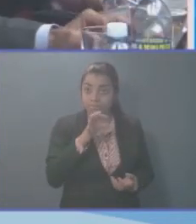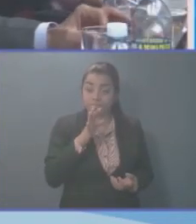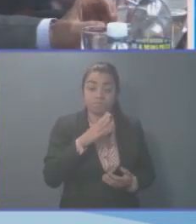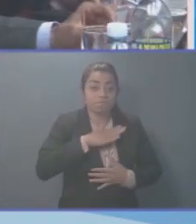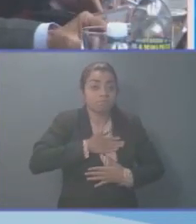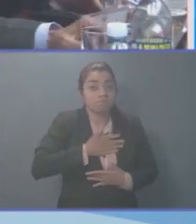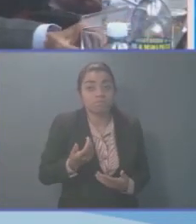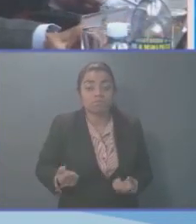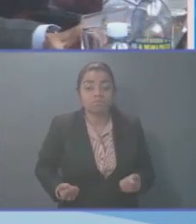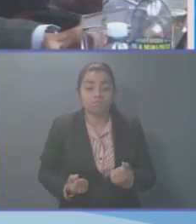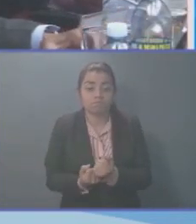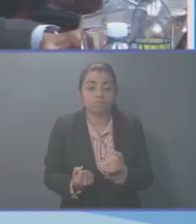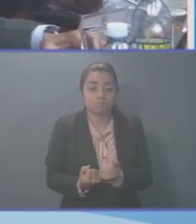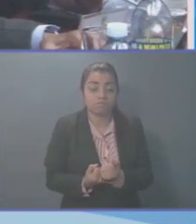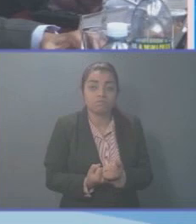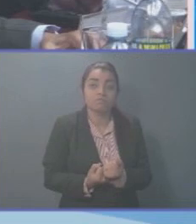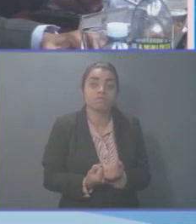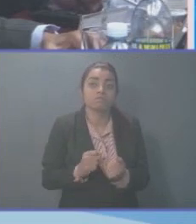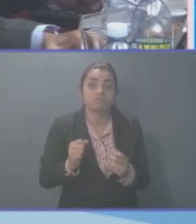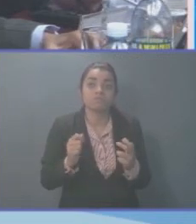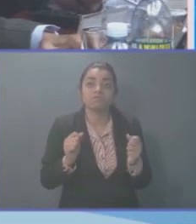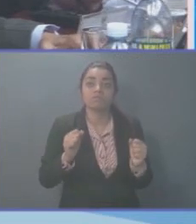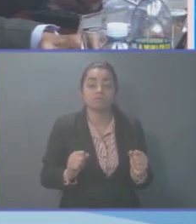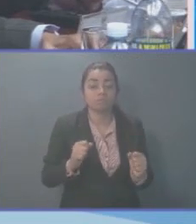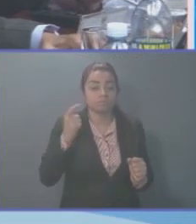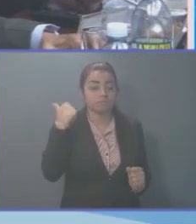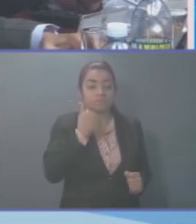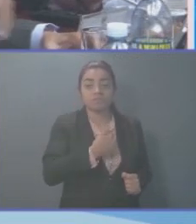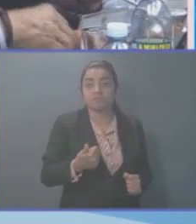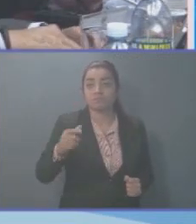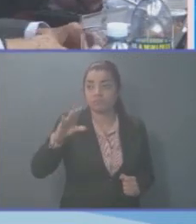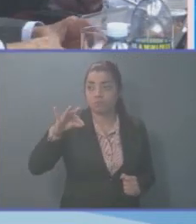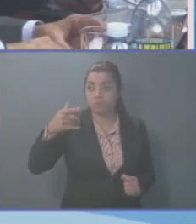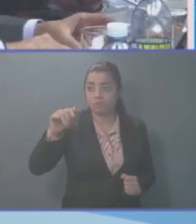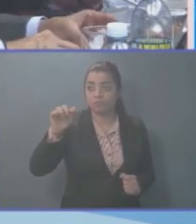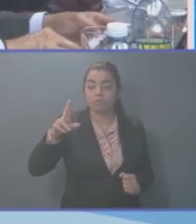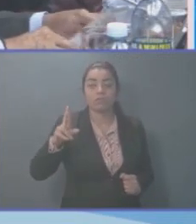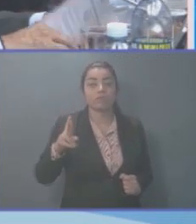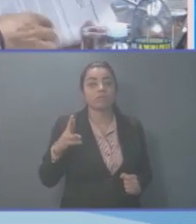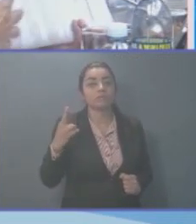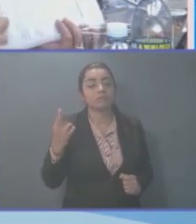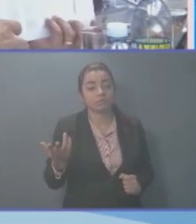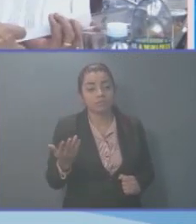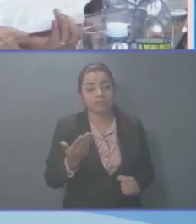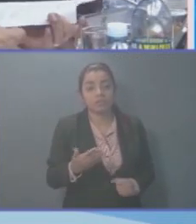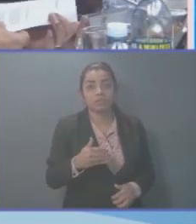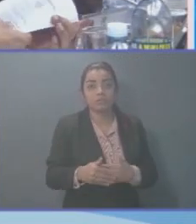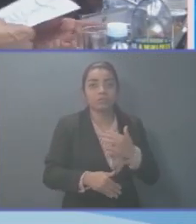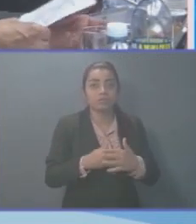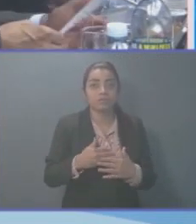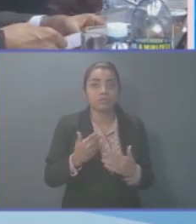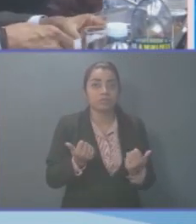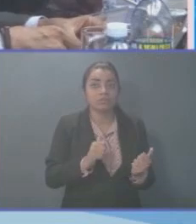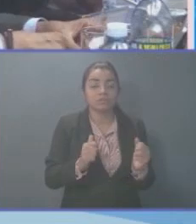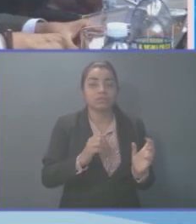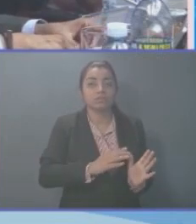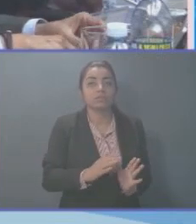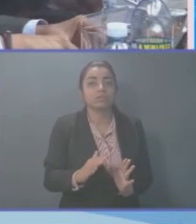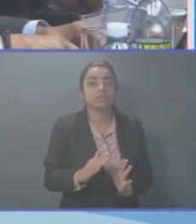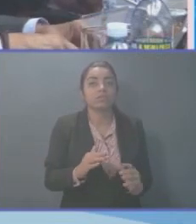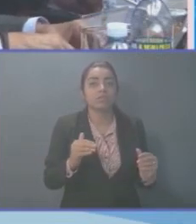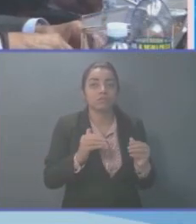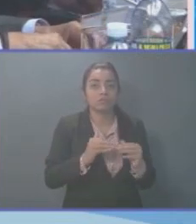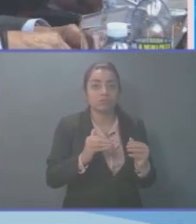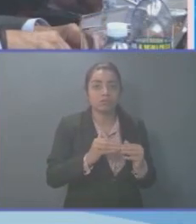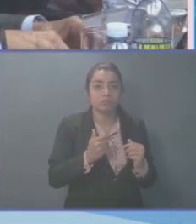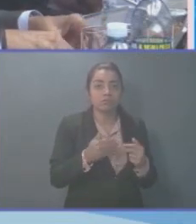disposición de acompañar, y también exigimos de parte del Fiscal General de la República una actuación más protagónica, digamos,